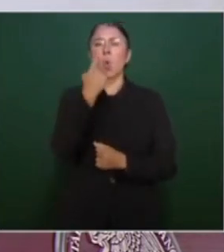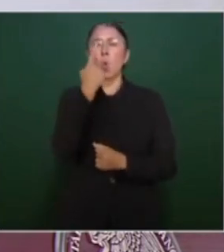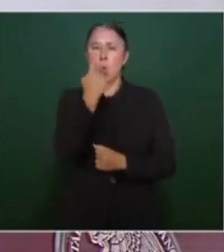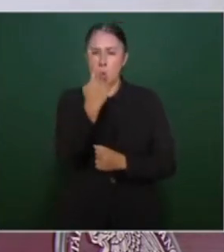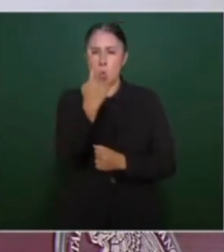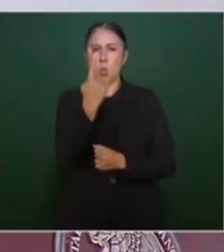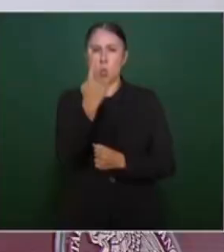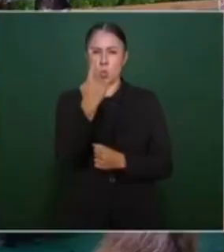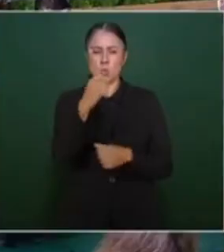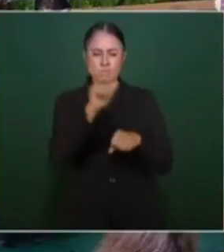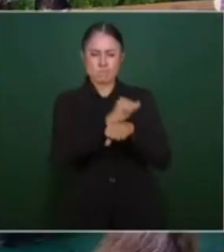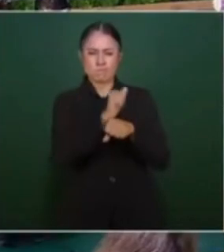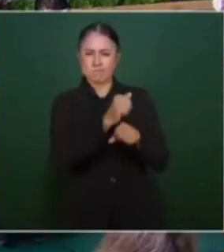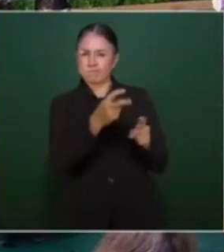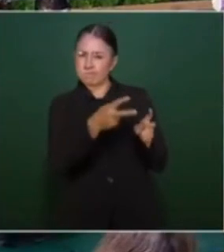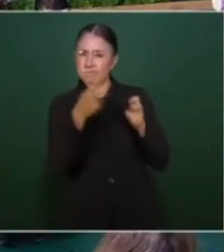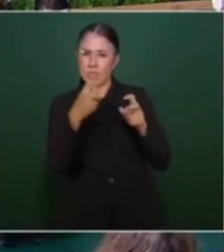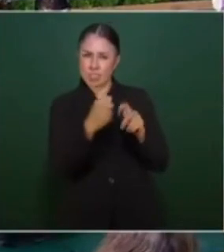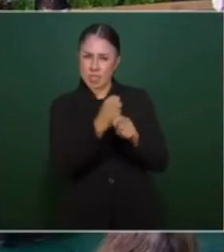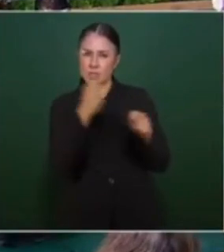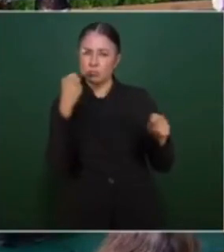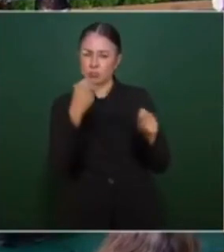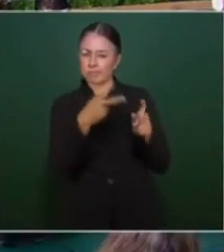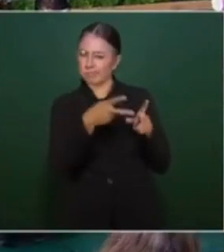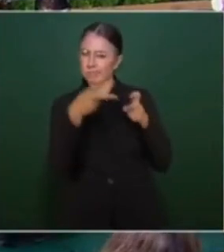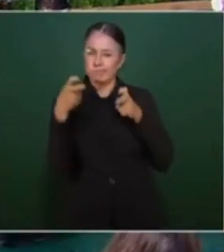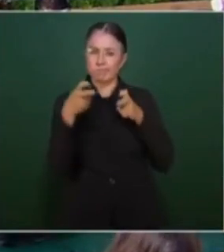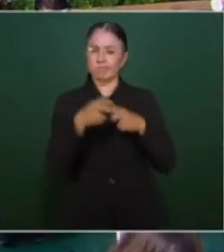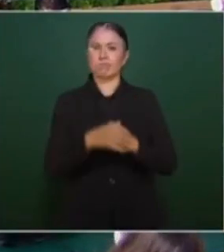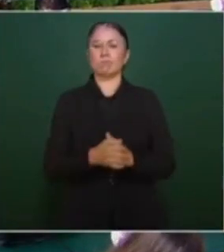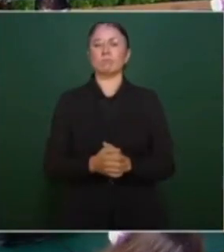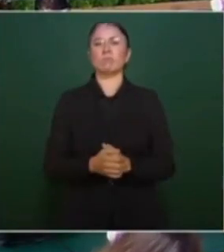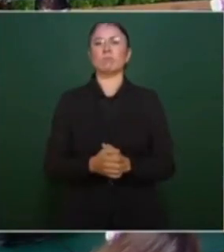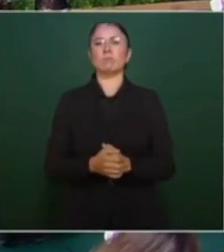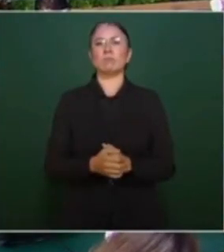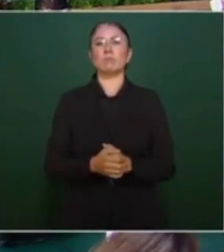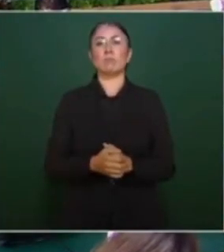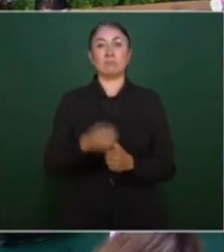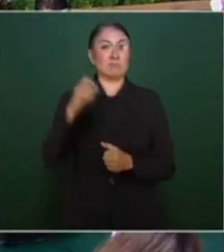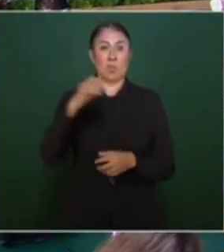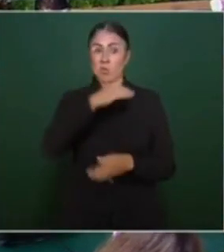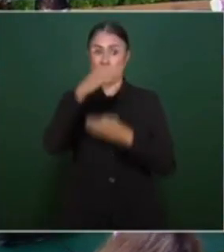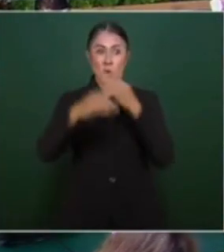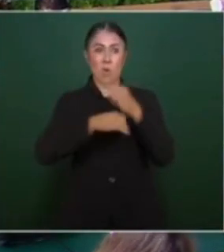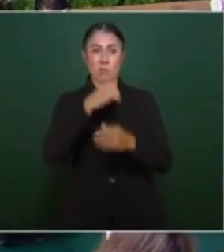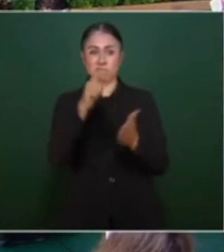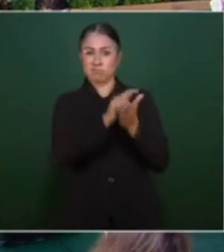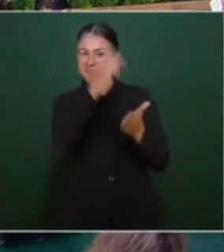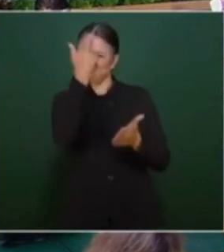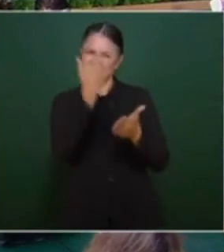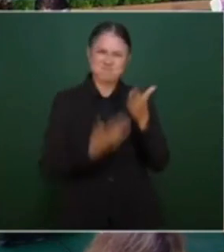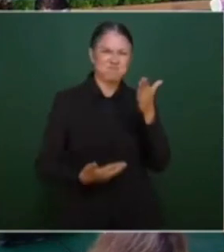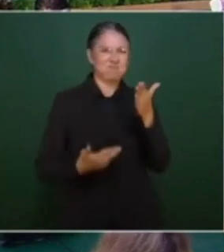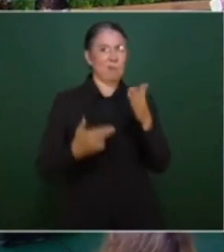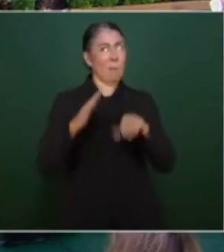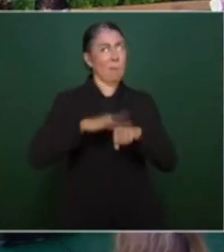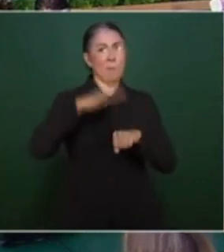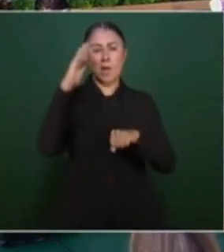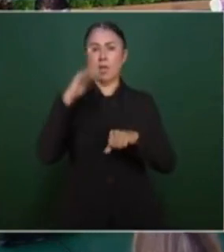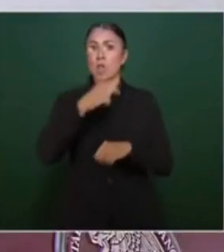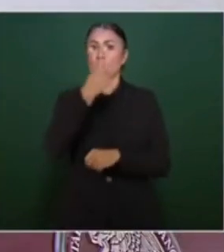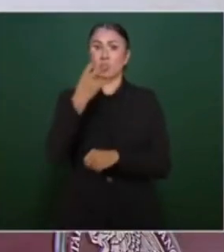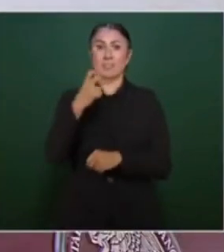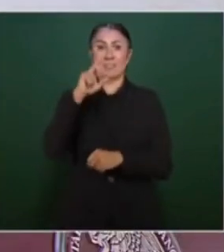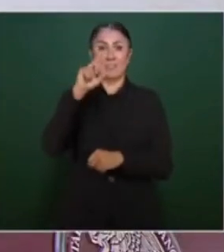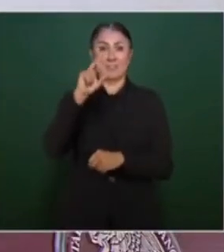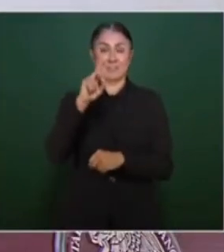esta naturaleza de robo a transporte. El total de delitos de alto impacto tienen